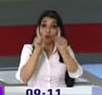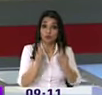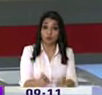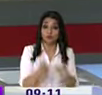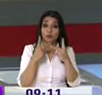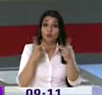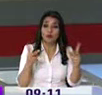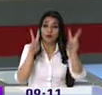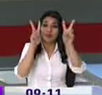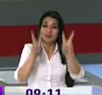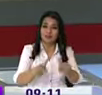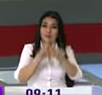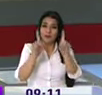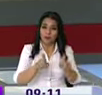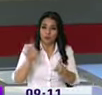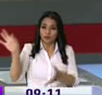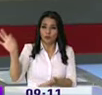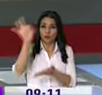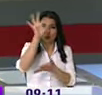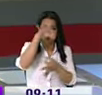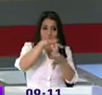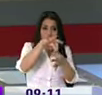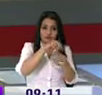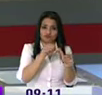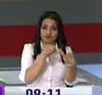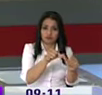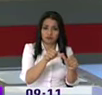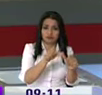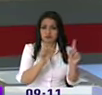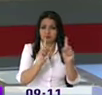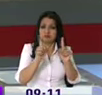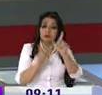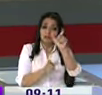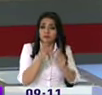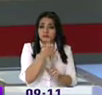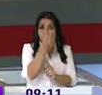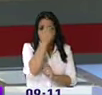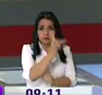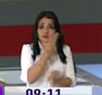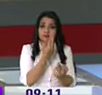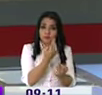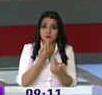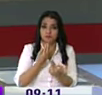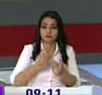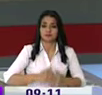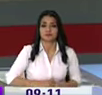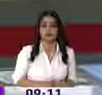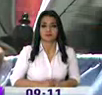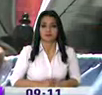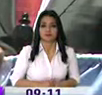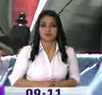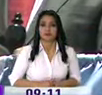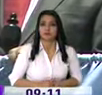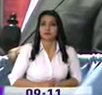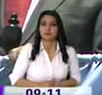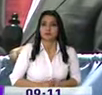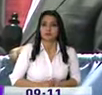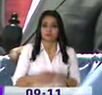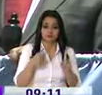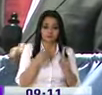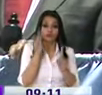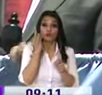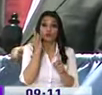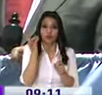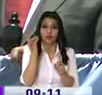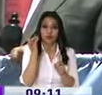reelección indefinida, sino que la población, la gente, se pronuncie en las urnas. María Alejandra